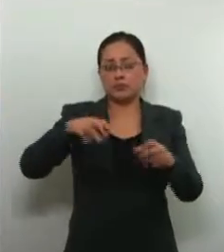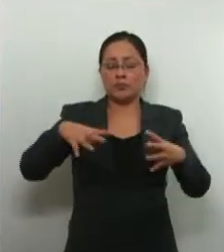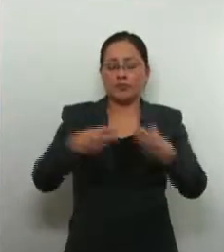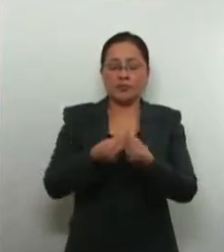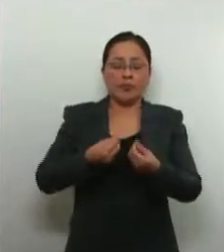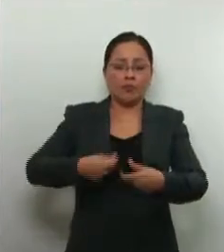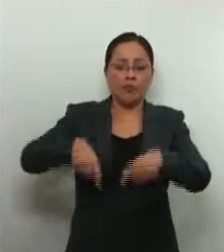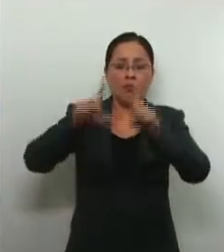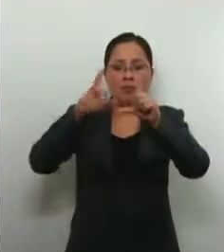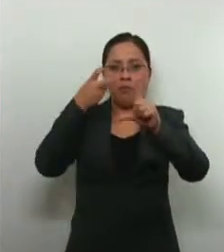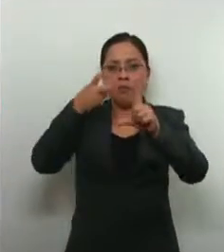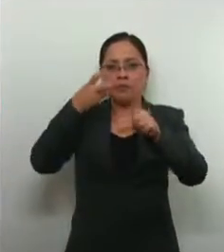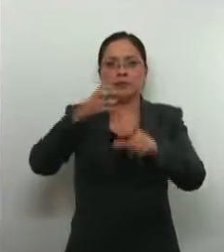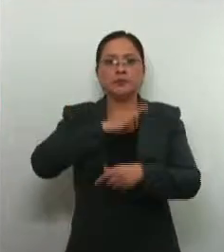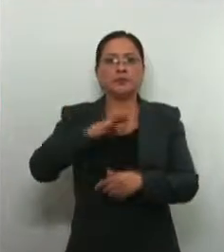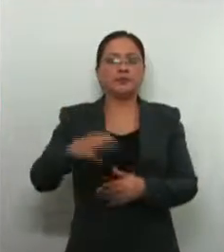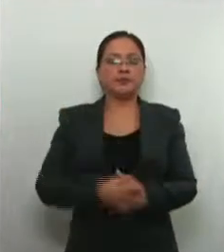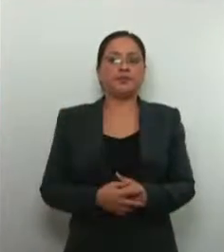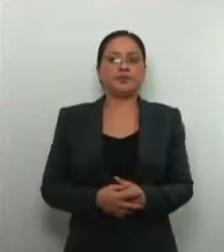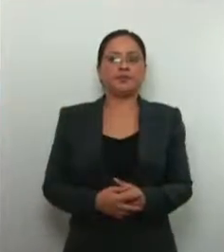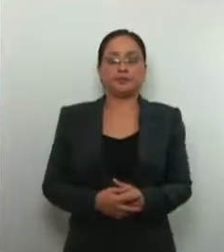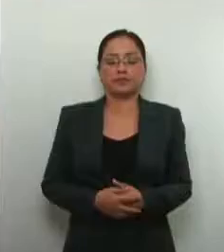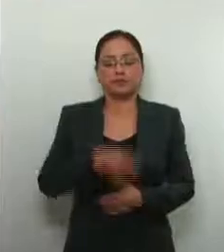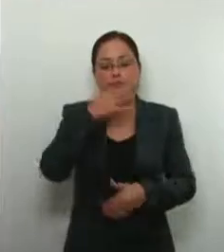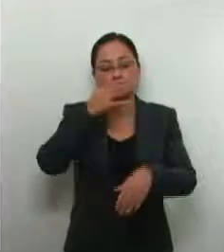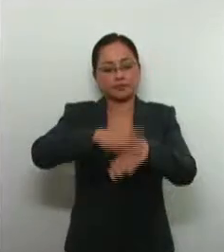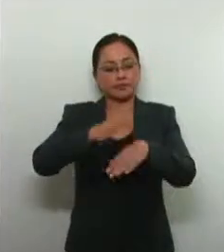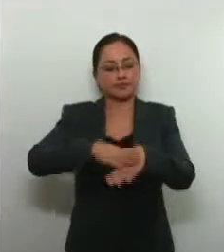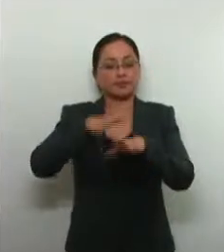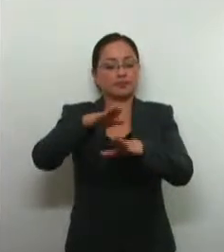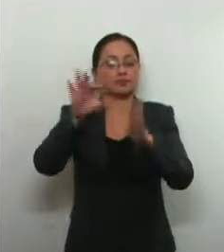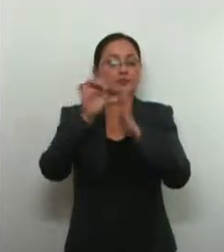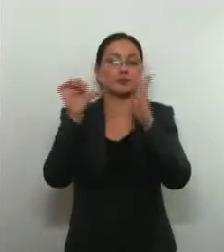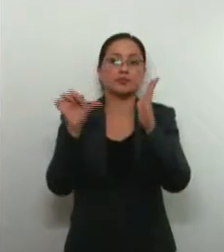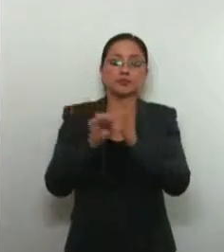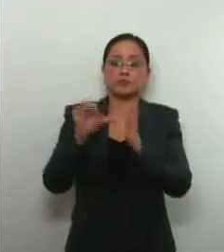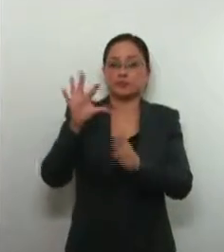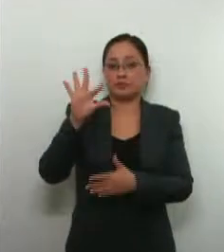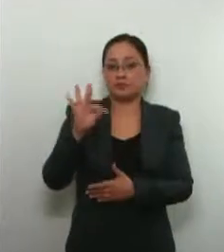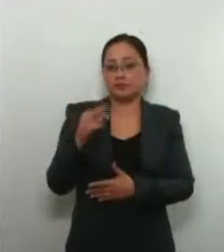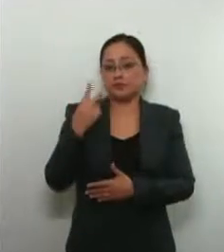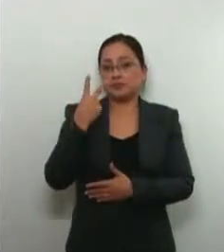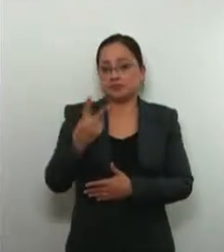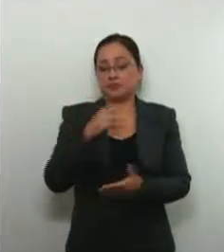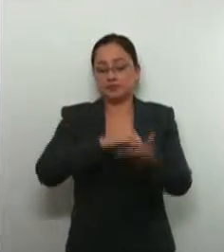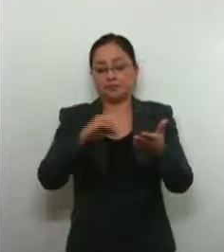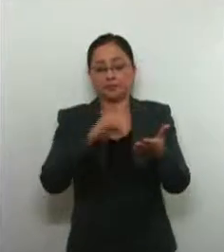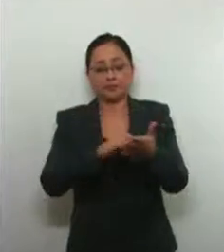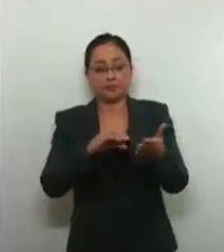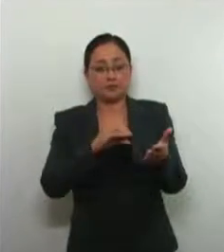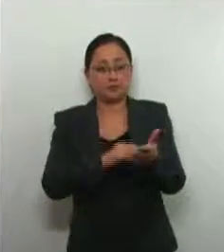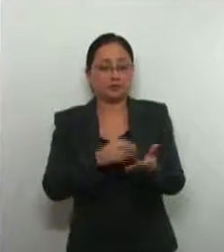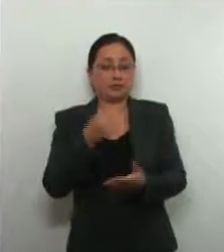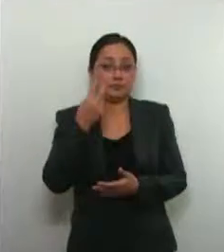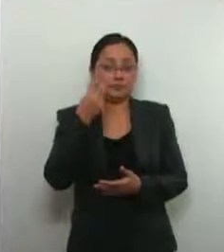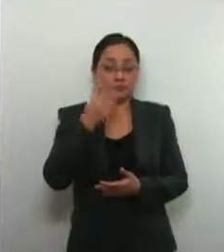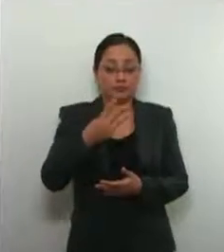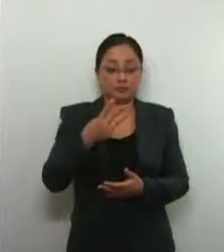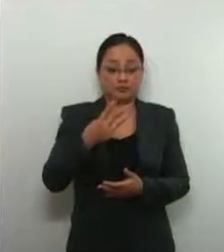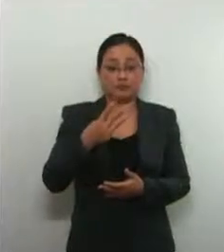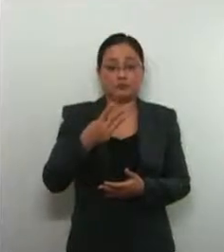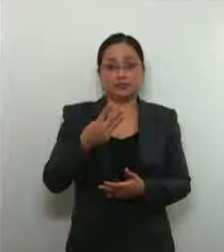sistema electrónico de votación. Háganse los avisos a los que se refiere el artículo 42, numeral